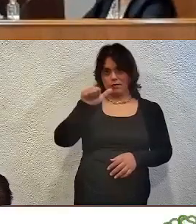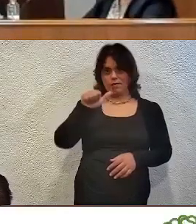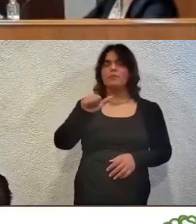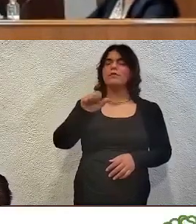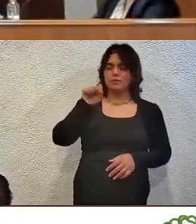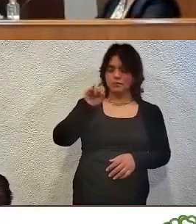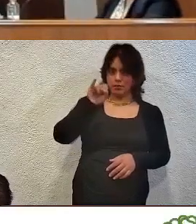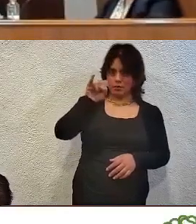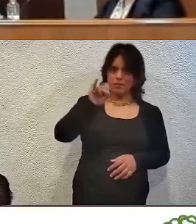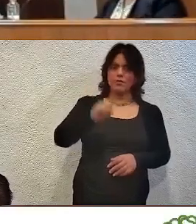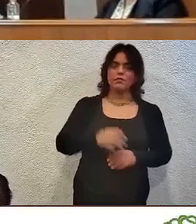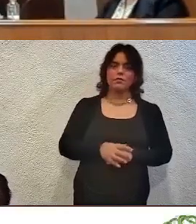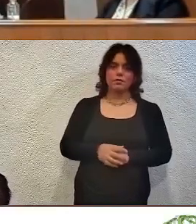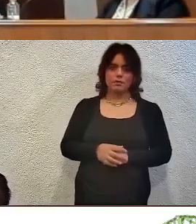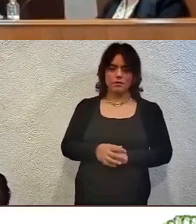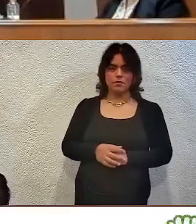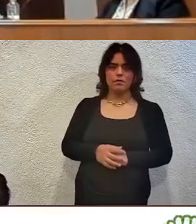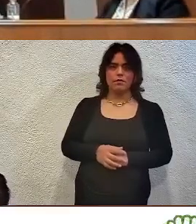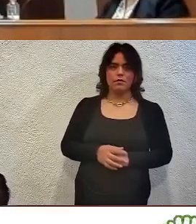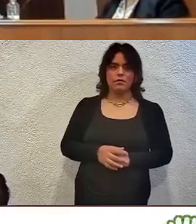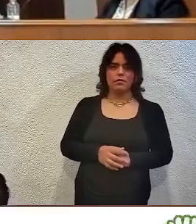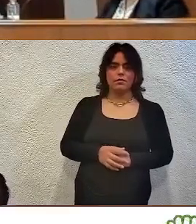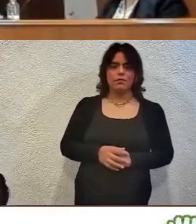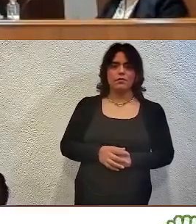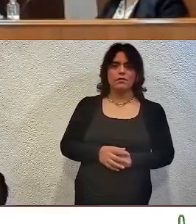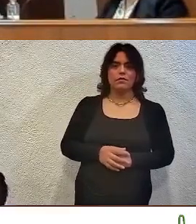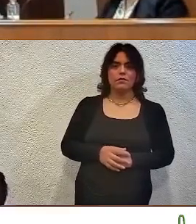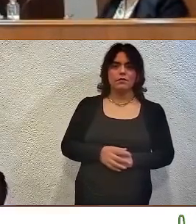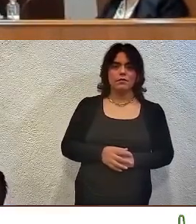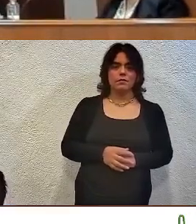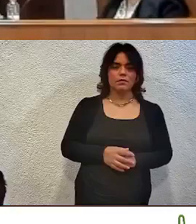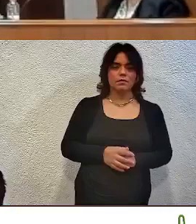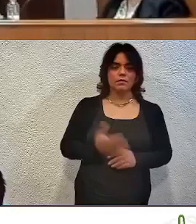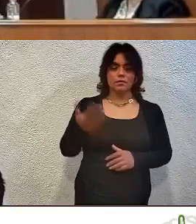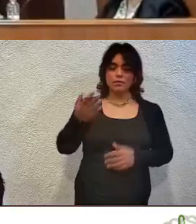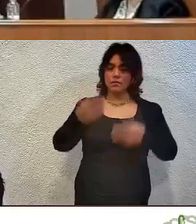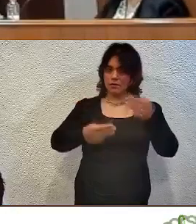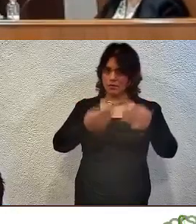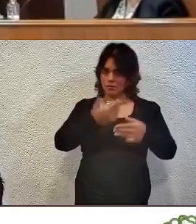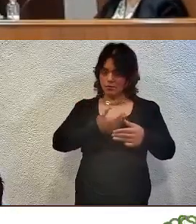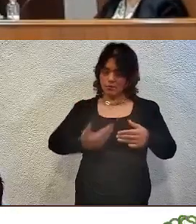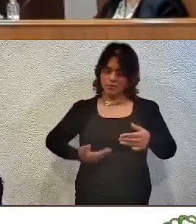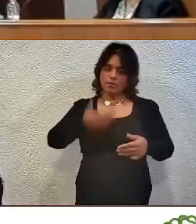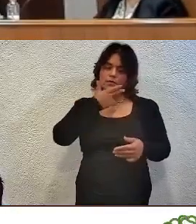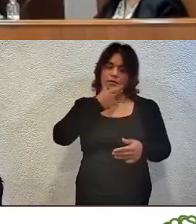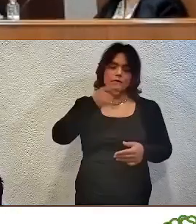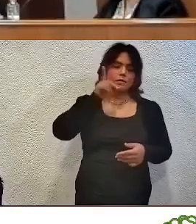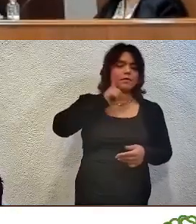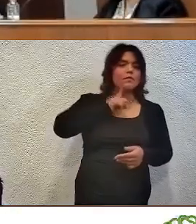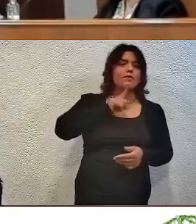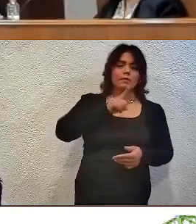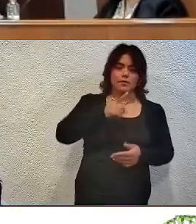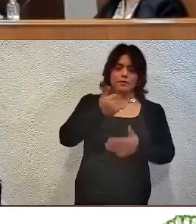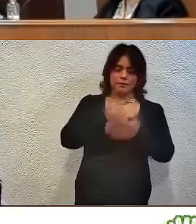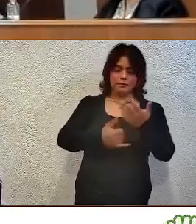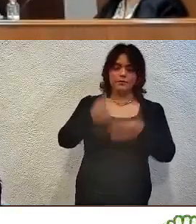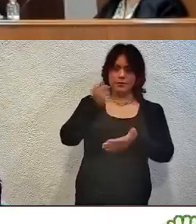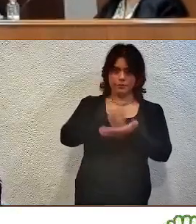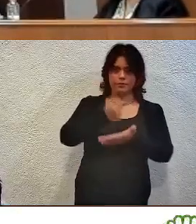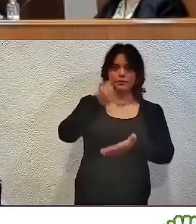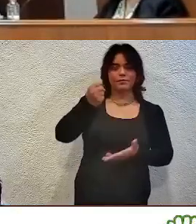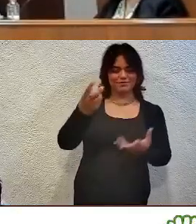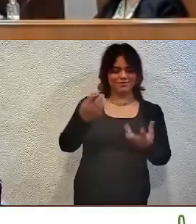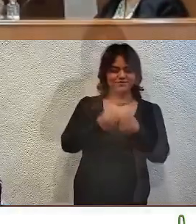el contenido en sus términos del proyecto. magistrada presidenta, magistrada, magistrados, el proyecto de resolución fue aprobado por